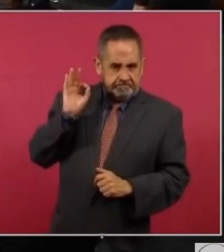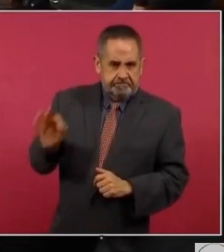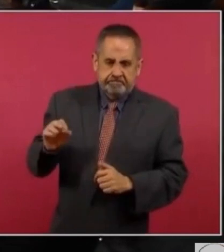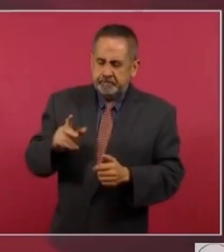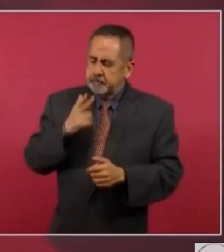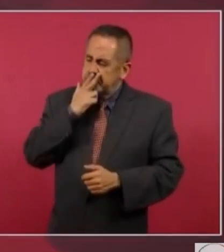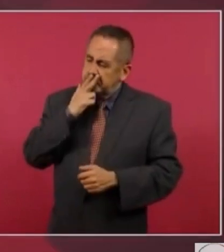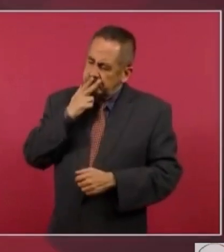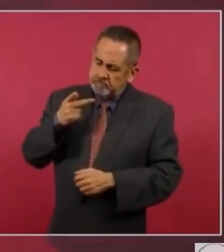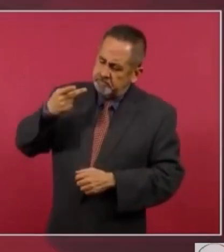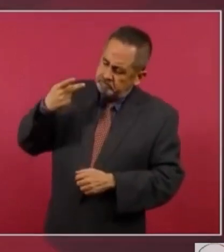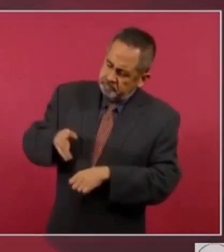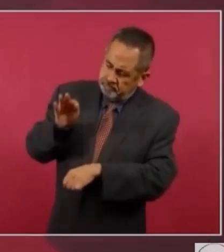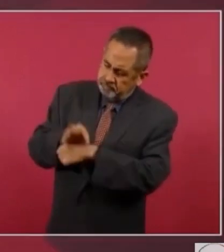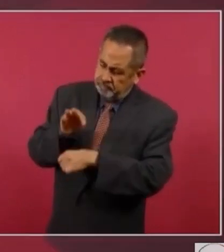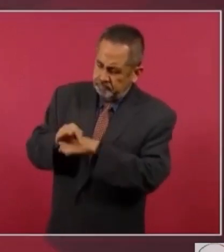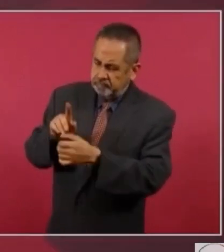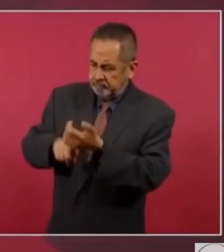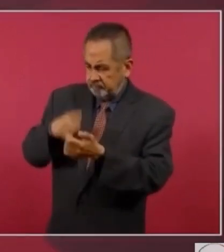patriotas.